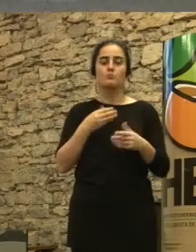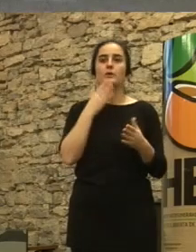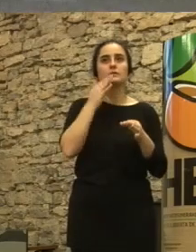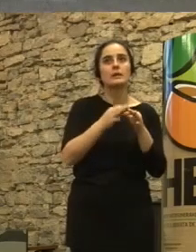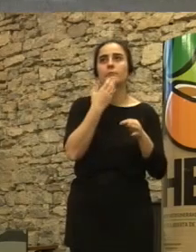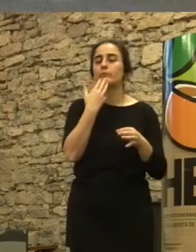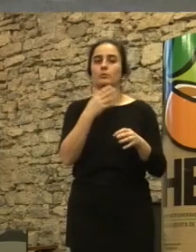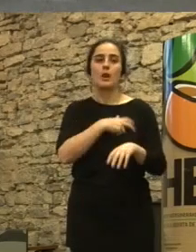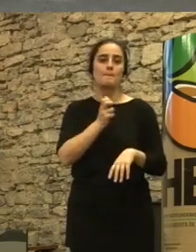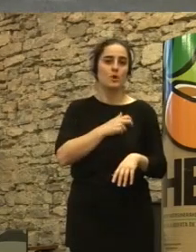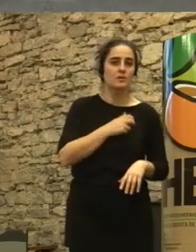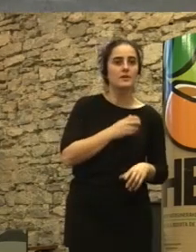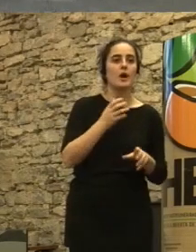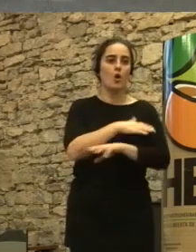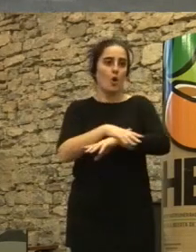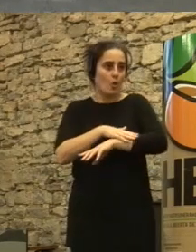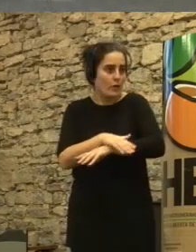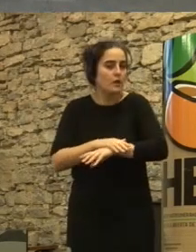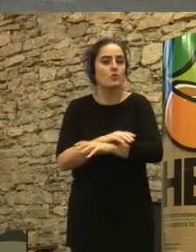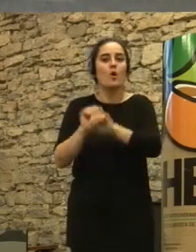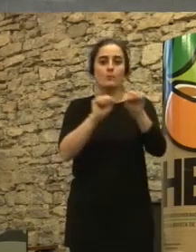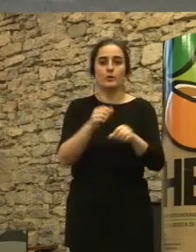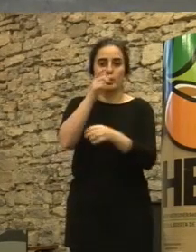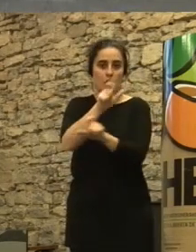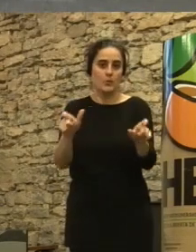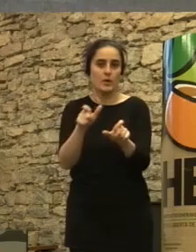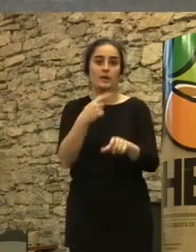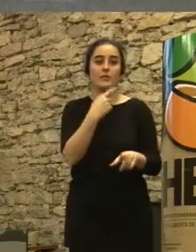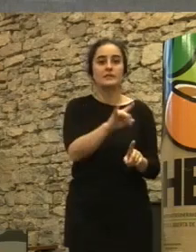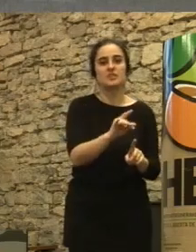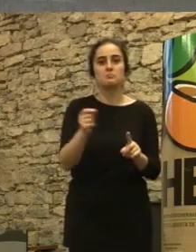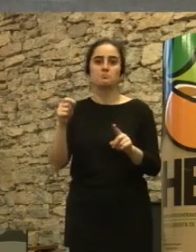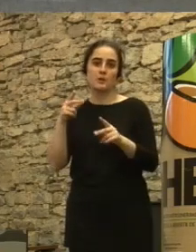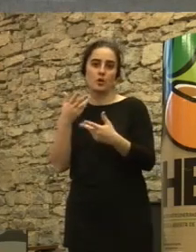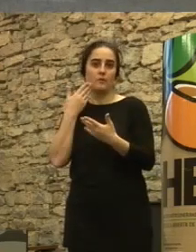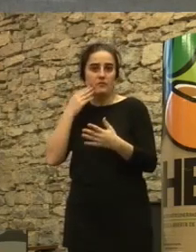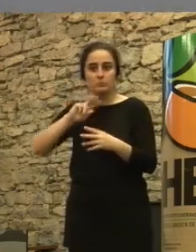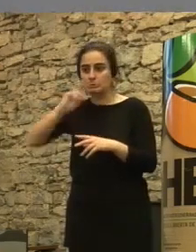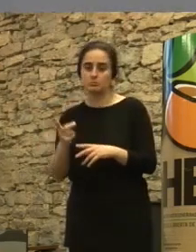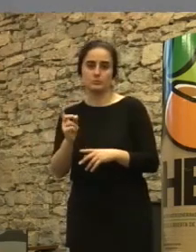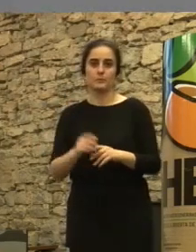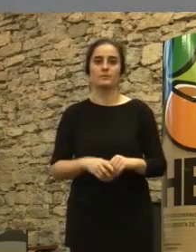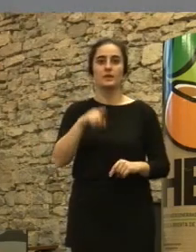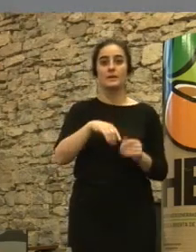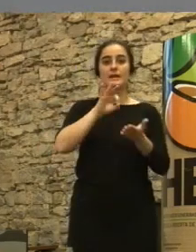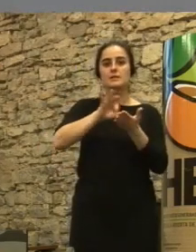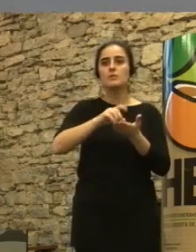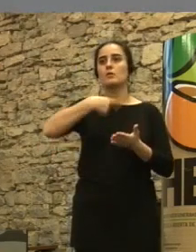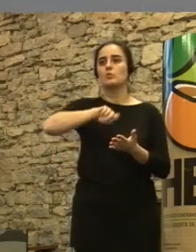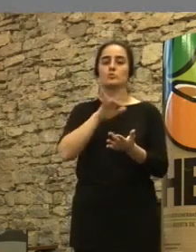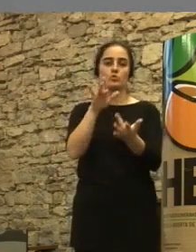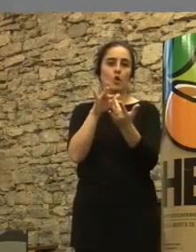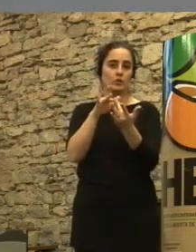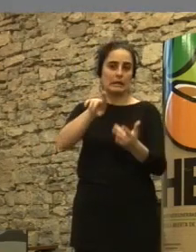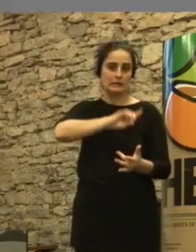tu gobierno regional, municipal, protección civil, este tipo de cosas, muy importante. Y por último, pues el servicio que tenemos nosotros, contacta con nosotros, envíanoslo, en nuestra web